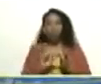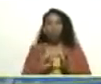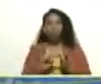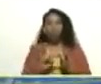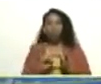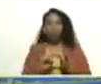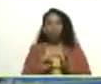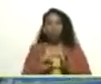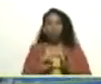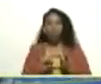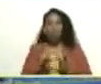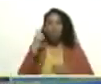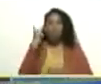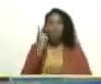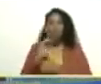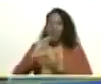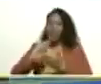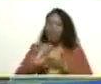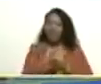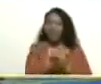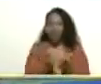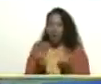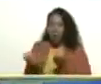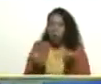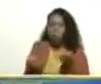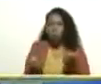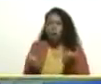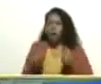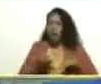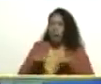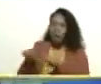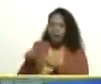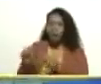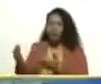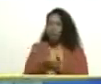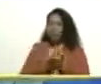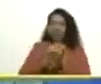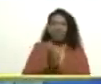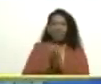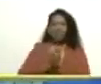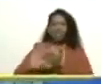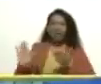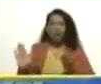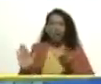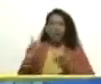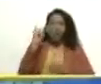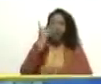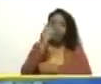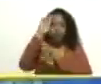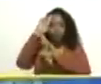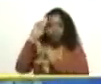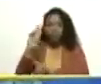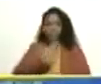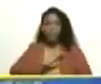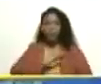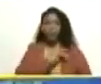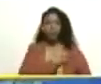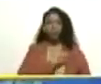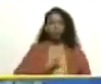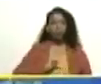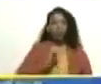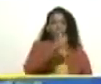deben acabarse los imperios y los hegemonismos mundiales y debe respetarse la identidad